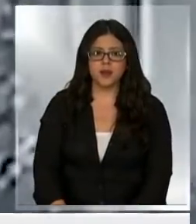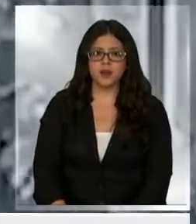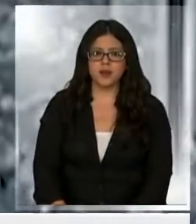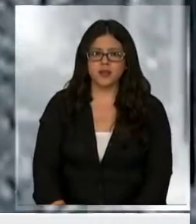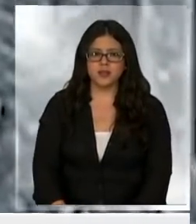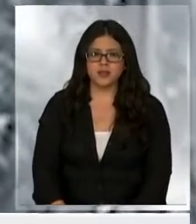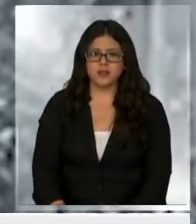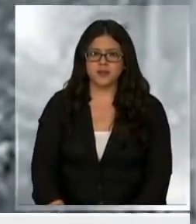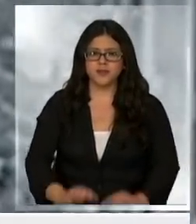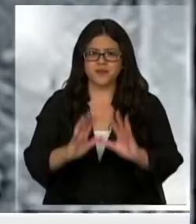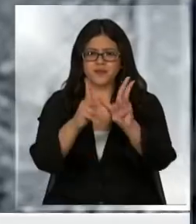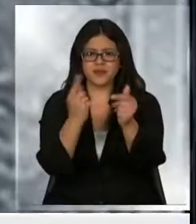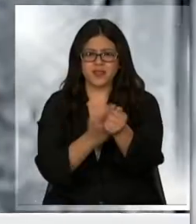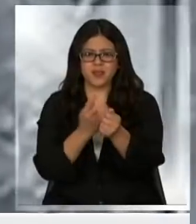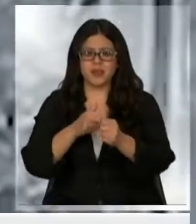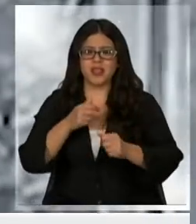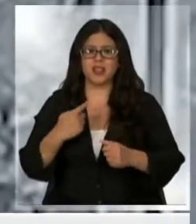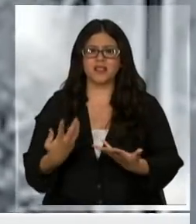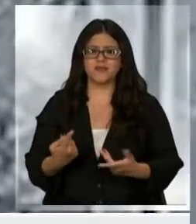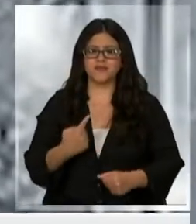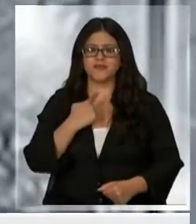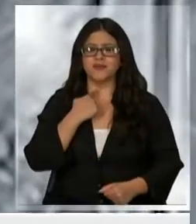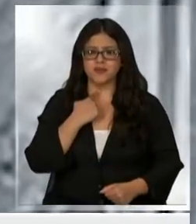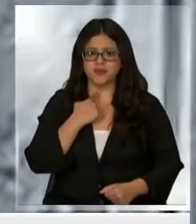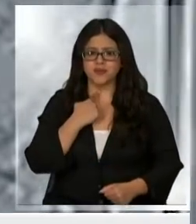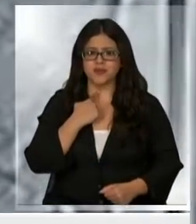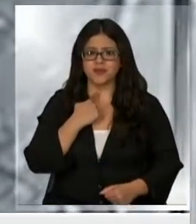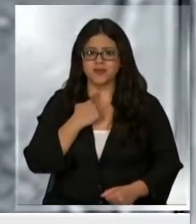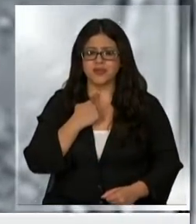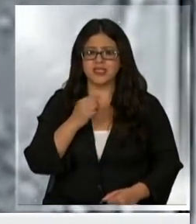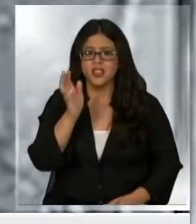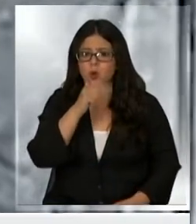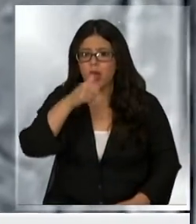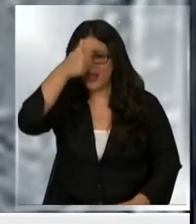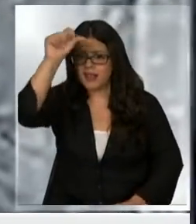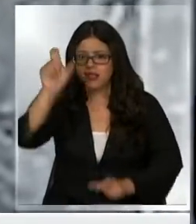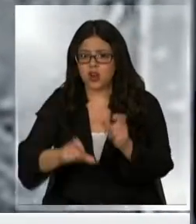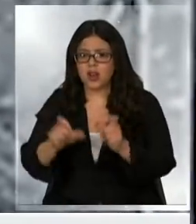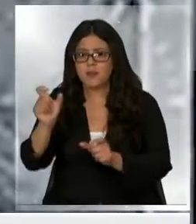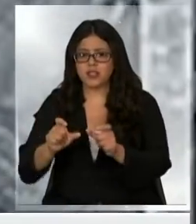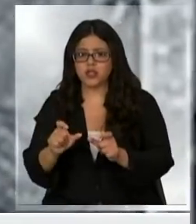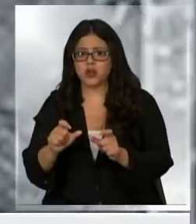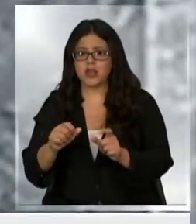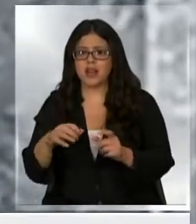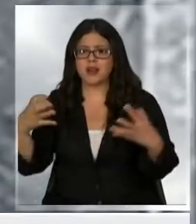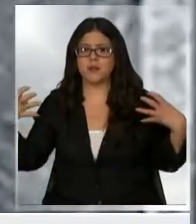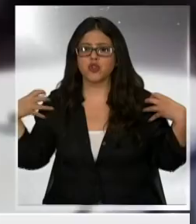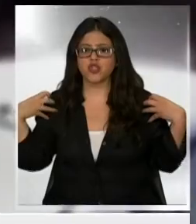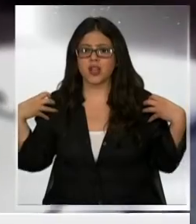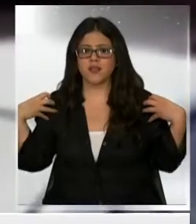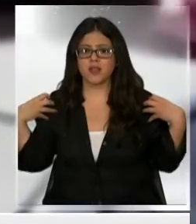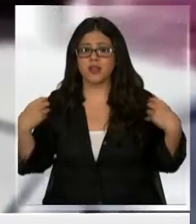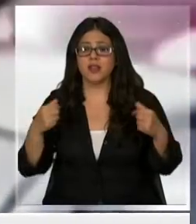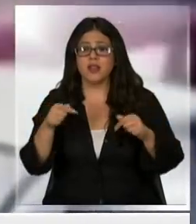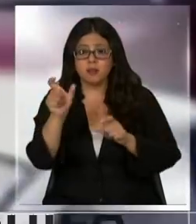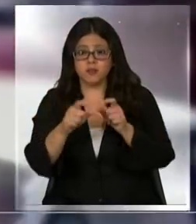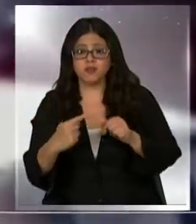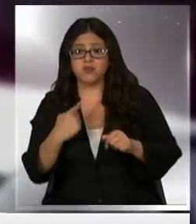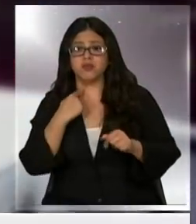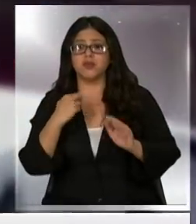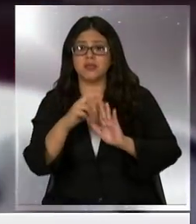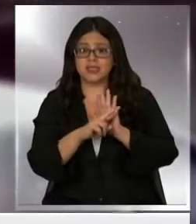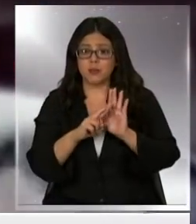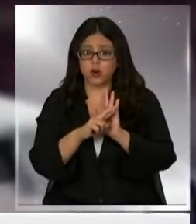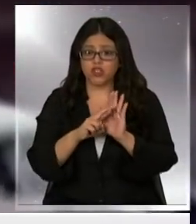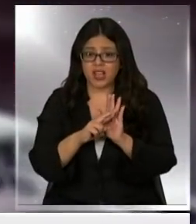Como esta familia que sufre por la impunidad que hasta ahora gozan los asesinos de su ser querido, las víctimas que aparecen en este